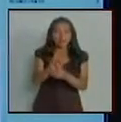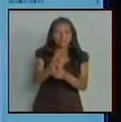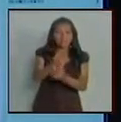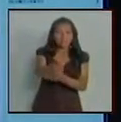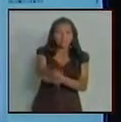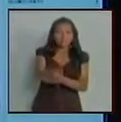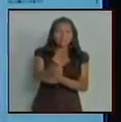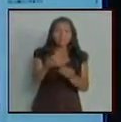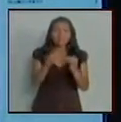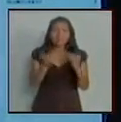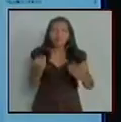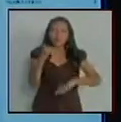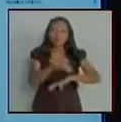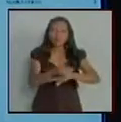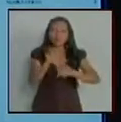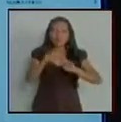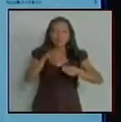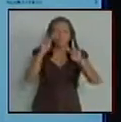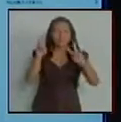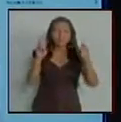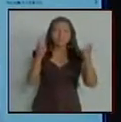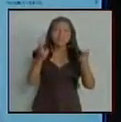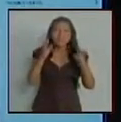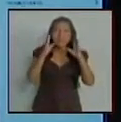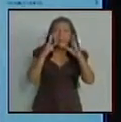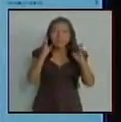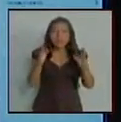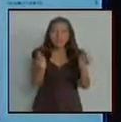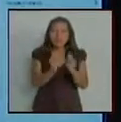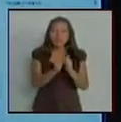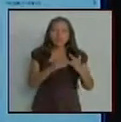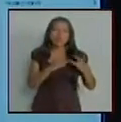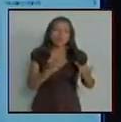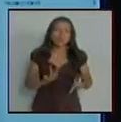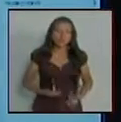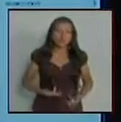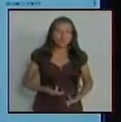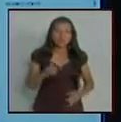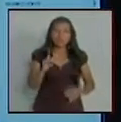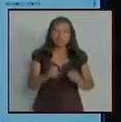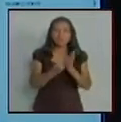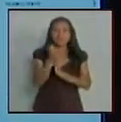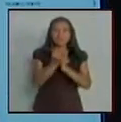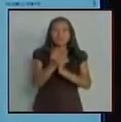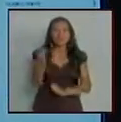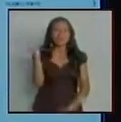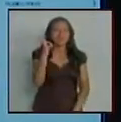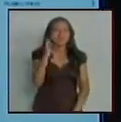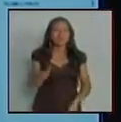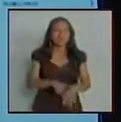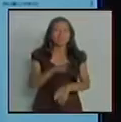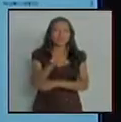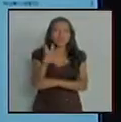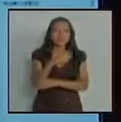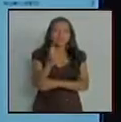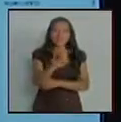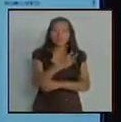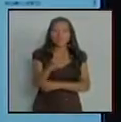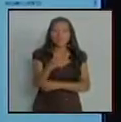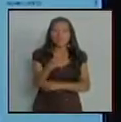le propongo que esta noche escuchemos con el corazón y sea parte activa del programa ingresando a nuestro Facebook Hora 23 y a nuestro